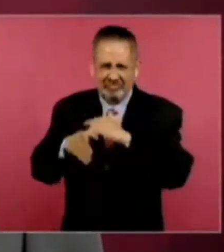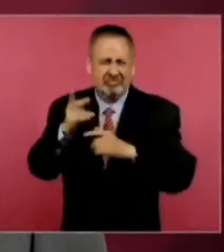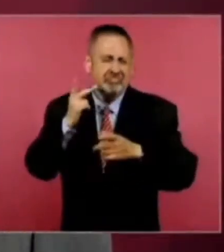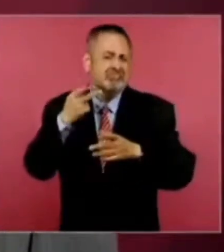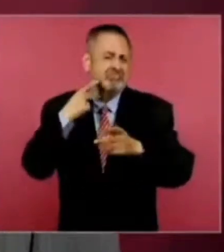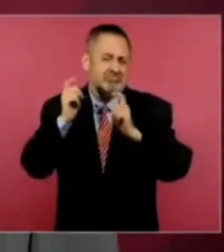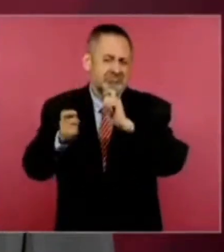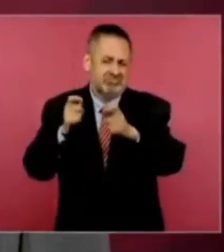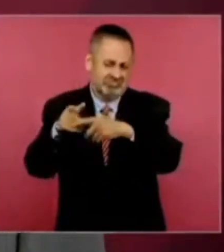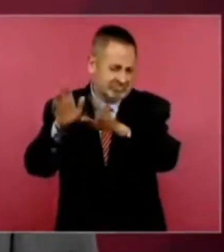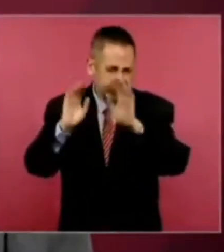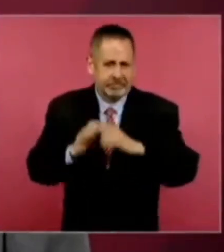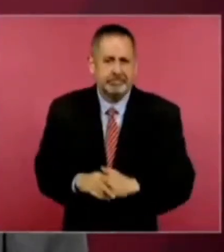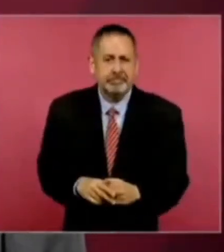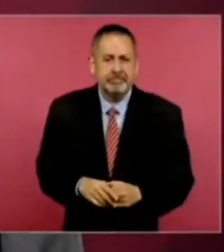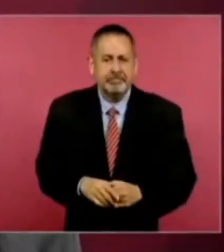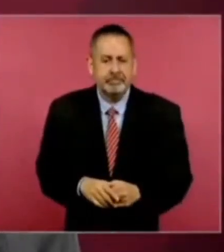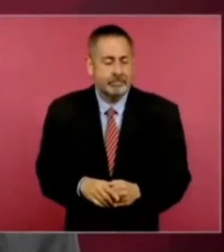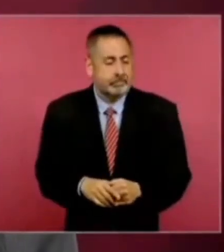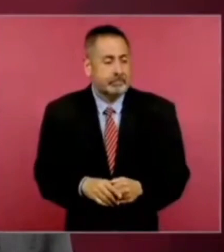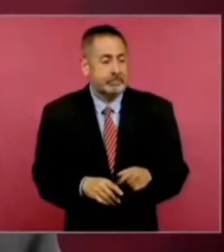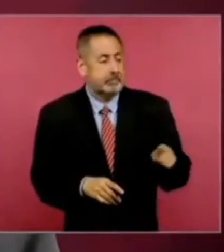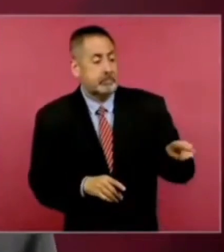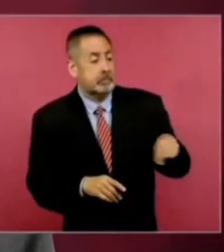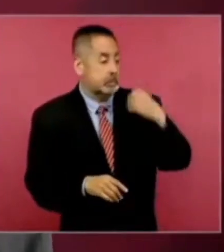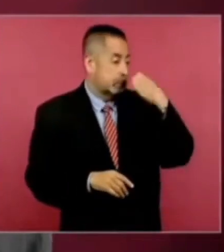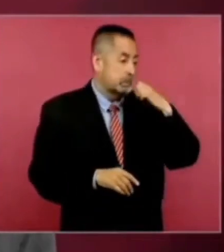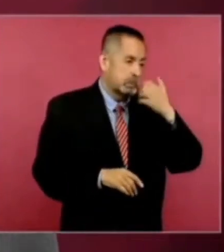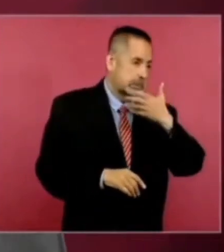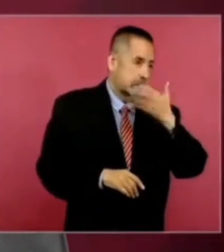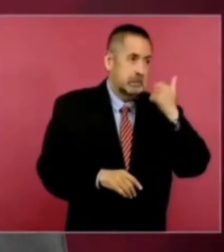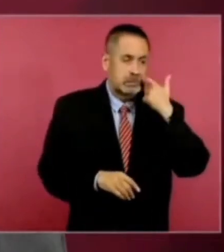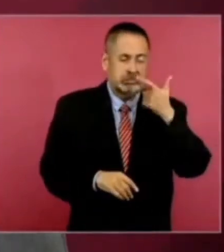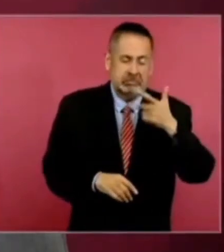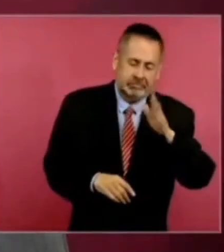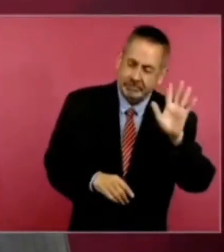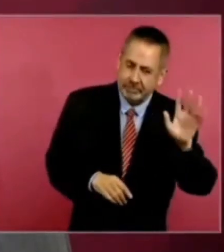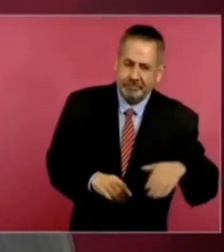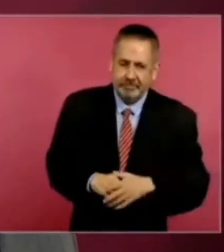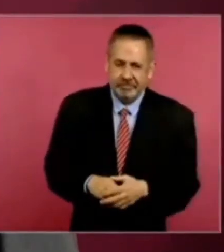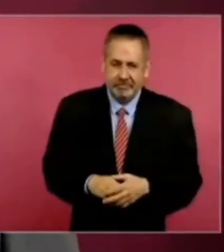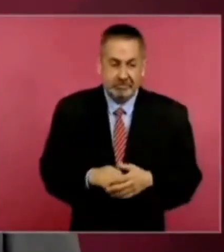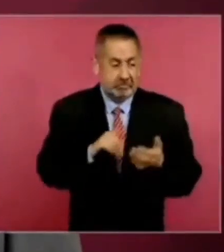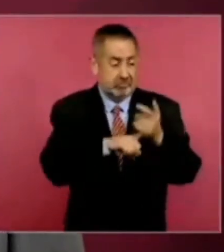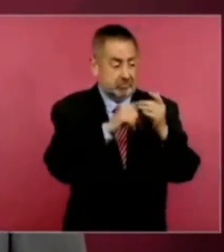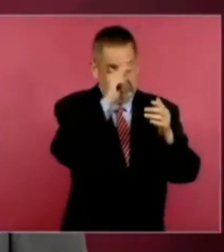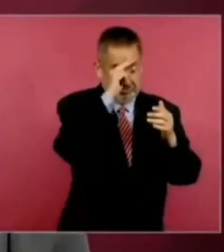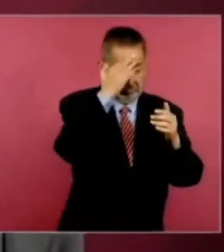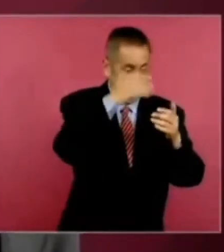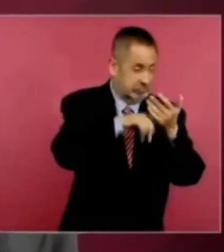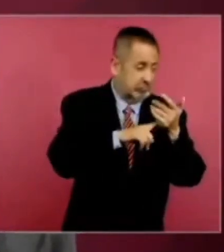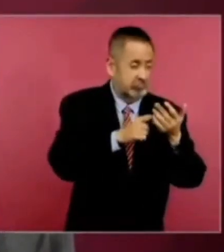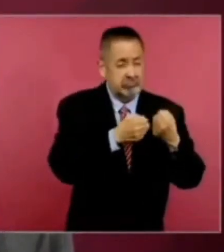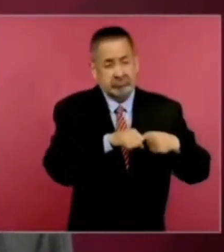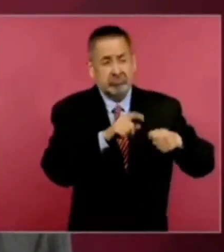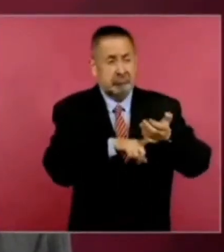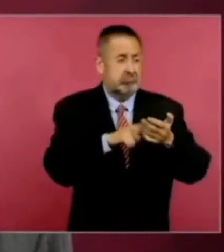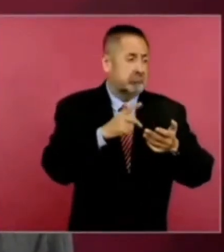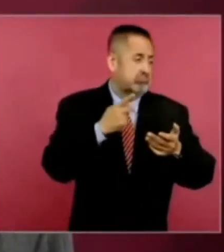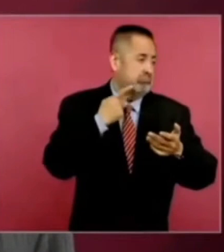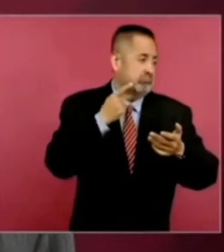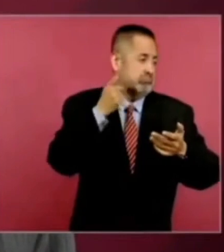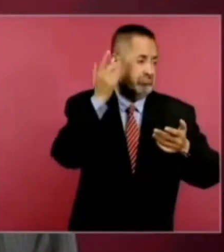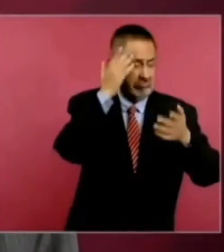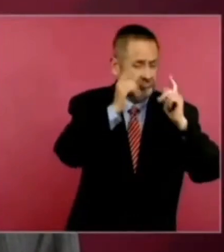No les va a gustar a los expertos, especialistas, científicos, sociales,